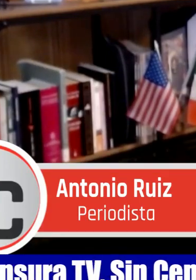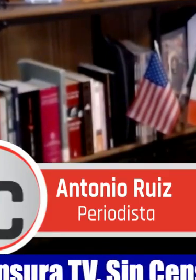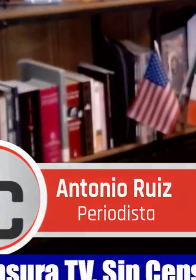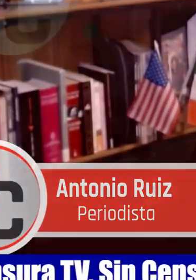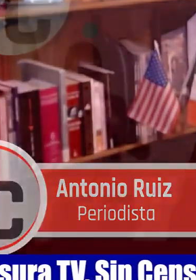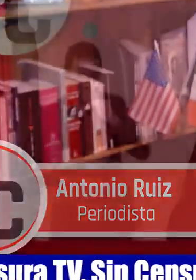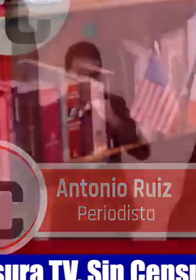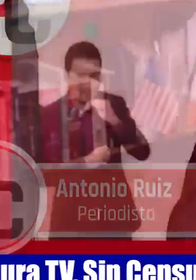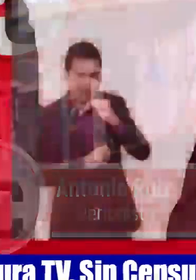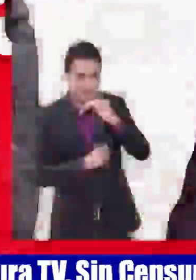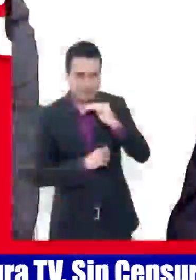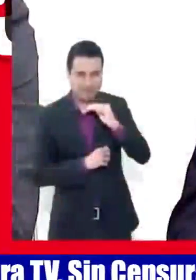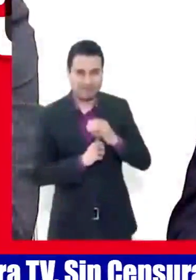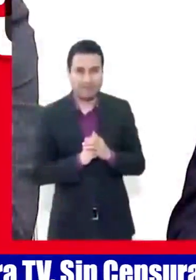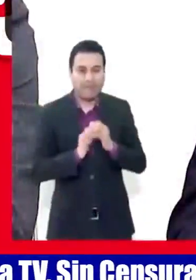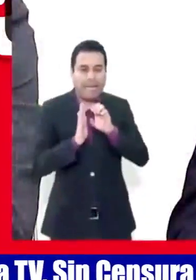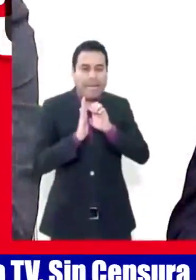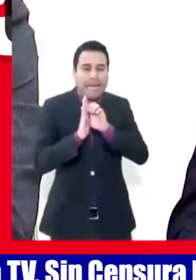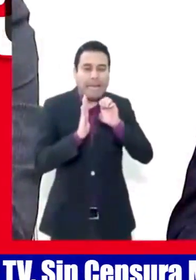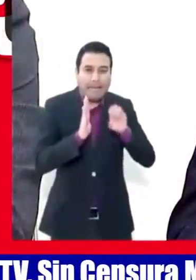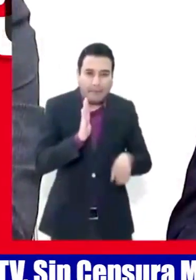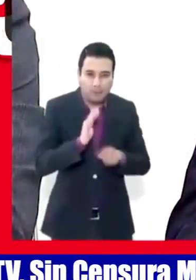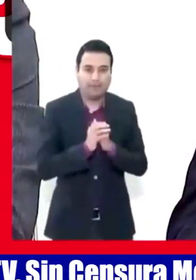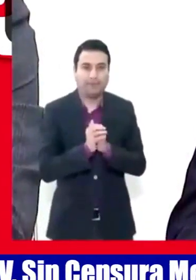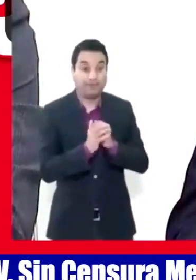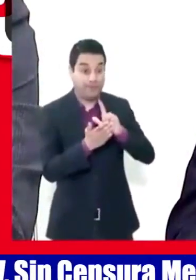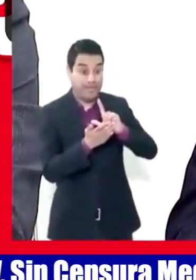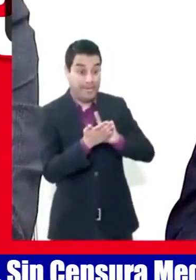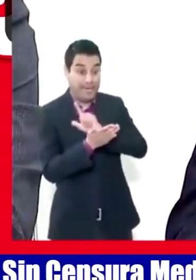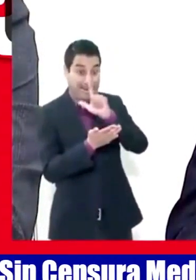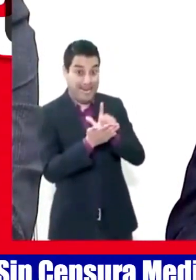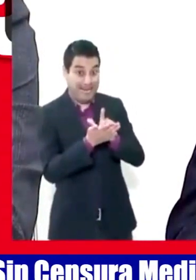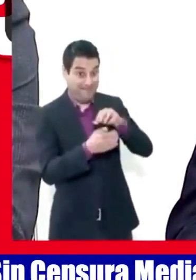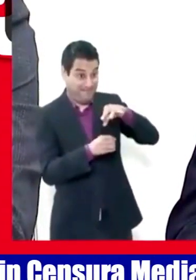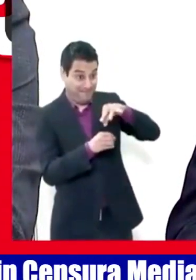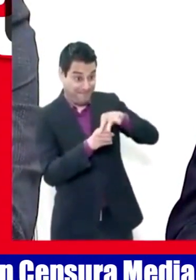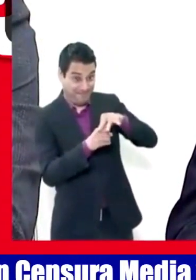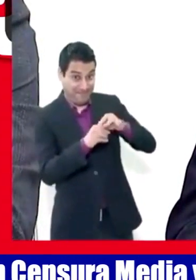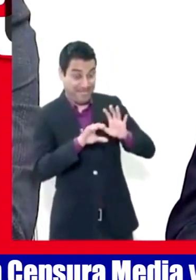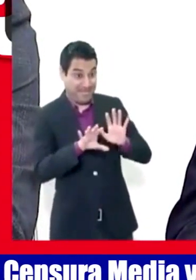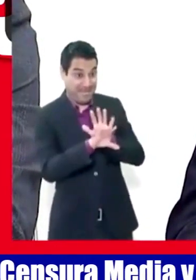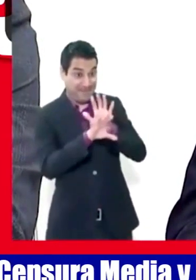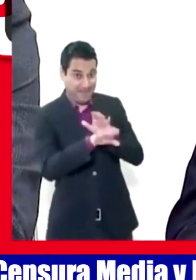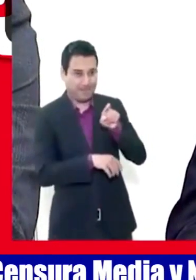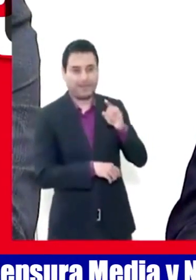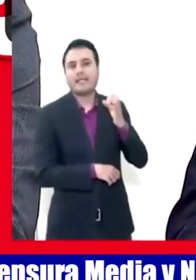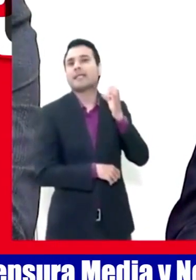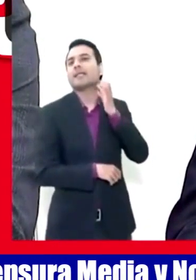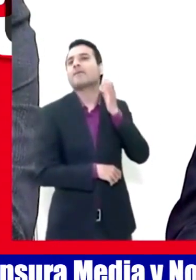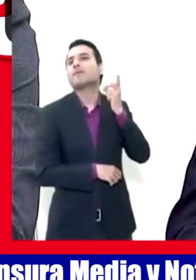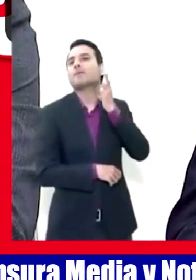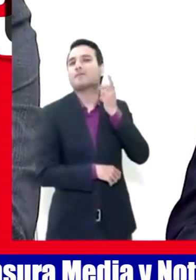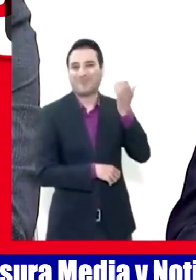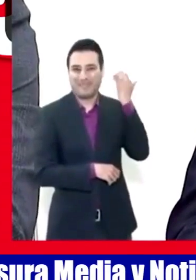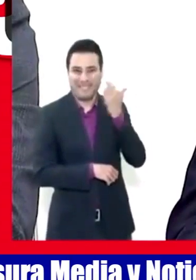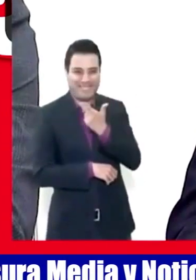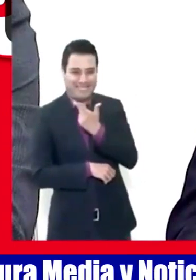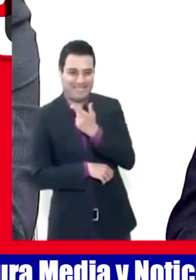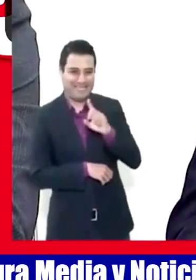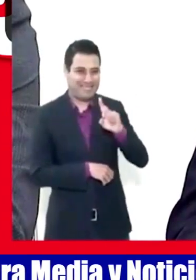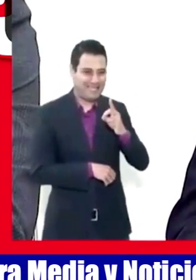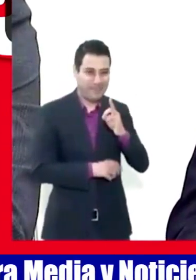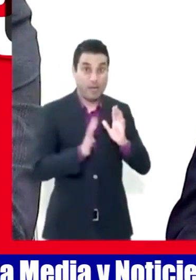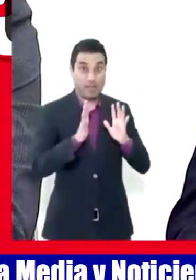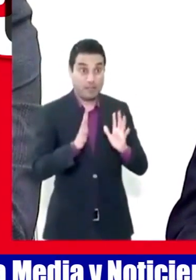2024 la reforma que aprobó la mayoría de una cámara de diputados en la madrugada del 7 de diciembre pasado